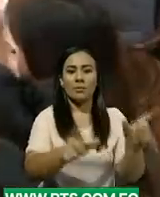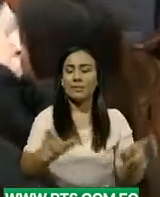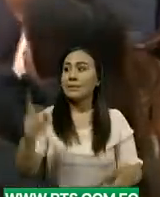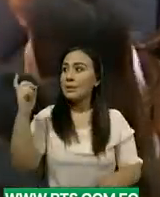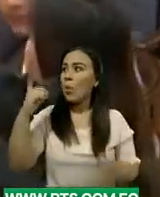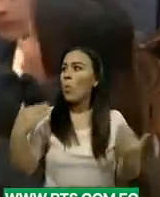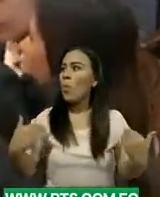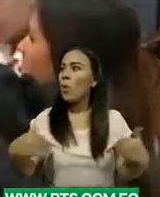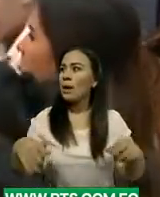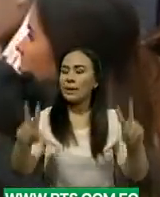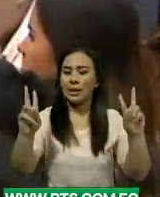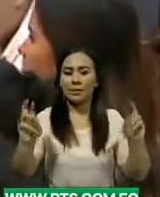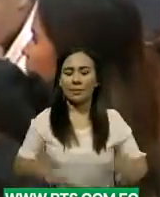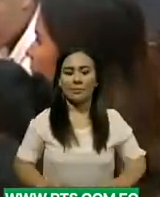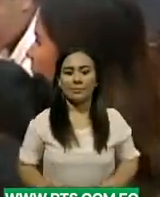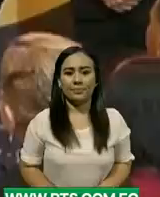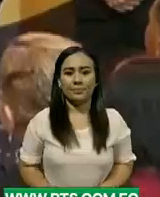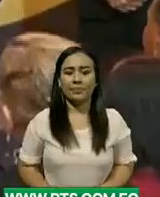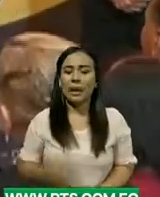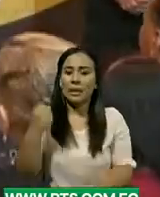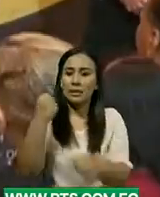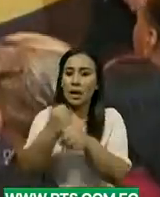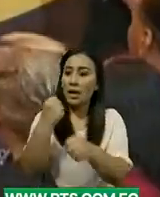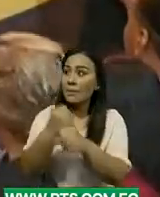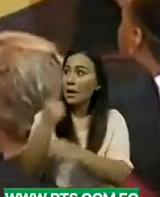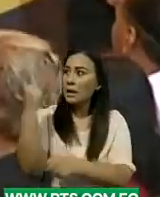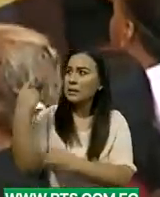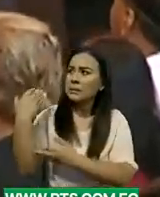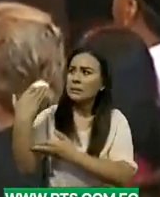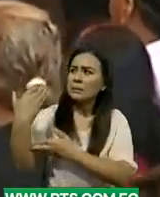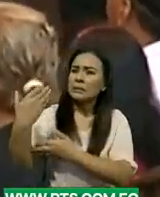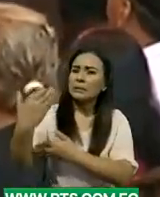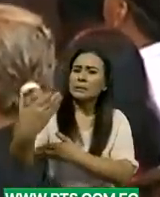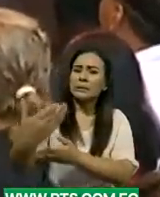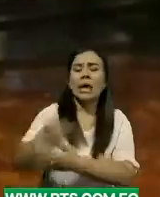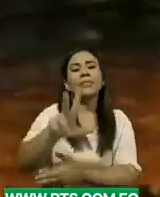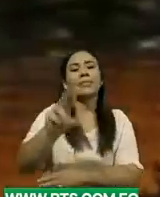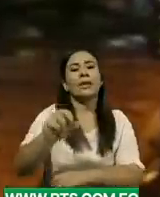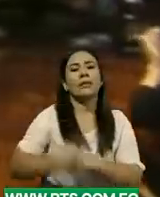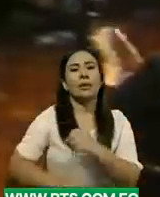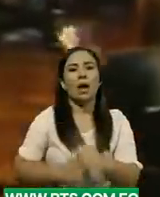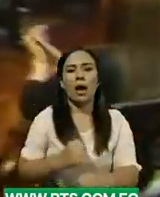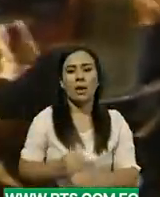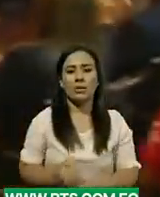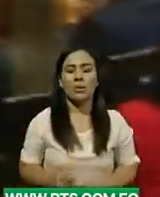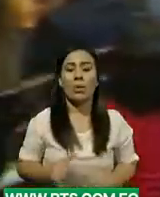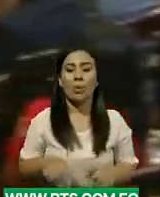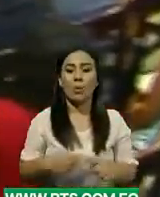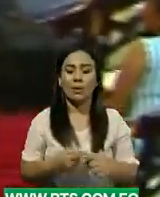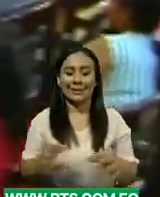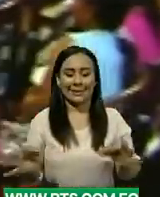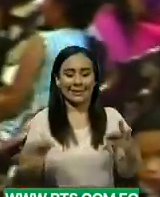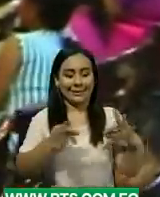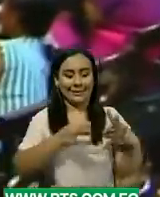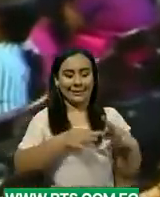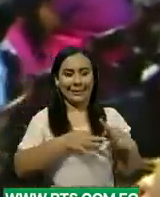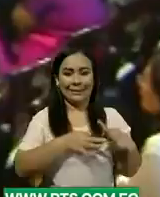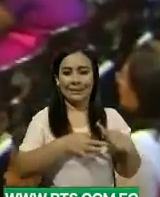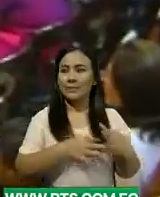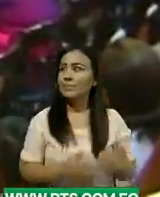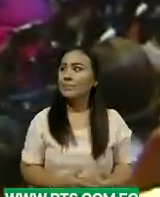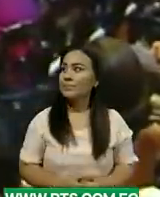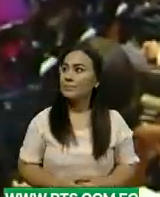sea de cualquier índole. Vienen trabajando desde hace más de 30 años. Al recibir el cóndor dorado por parte de un